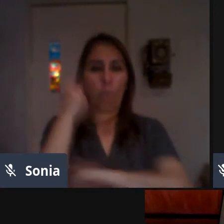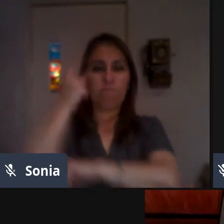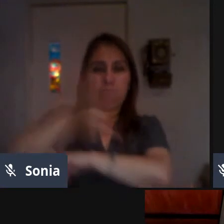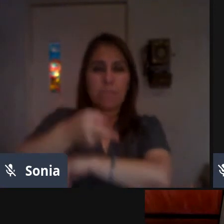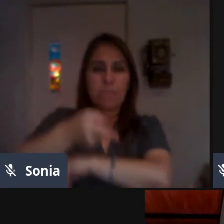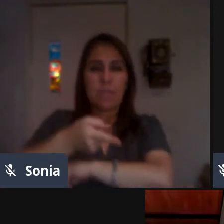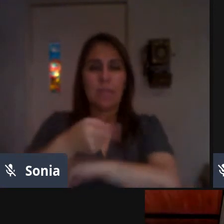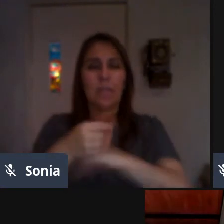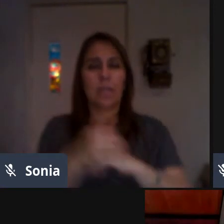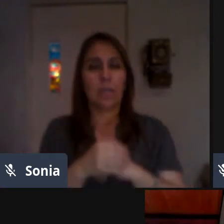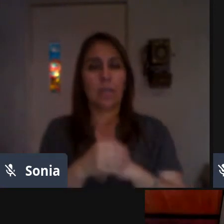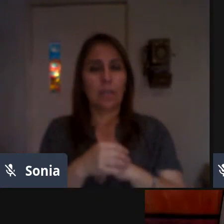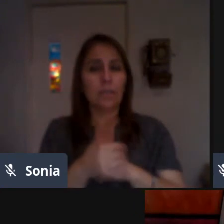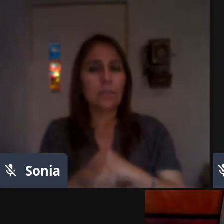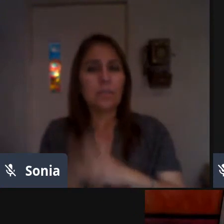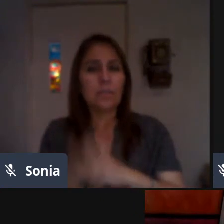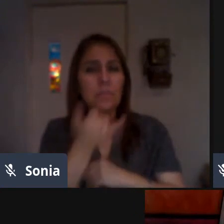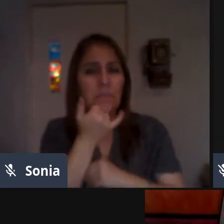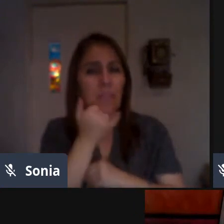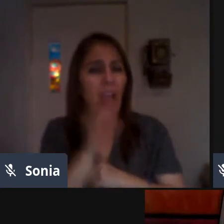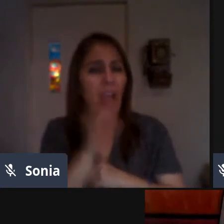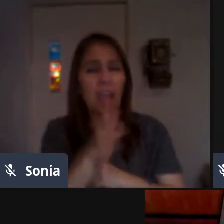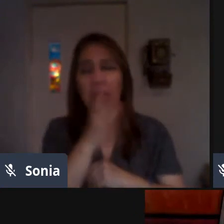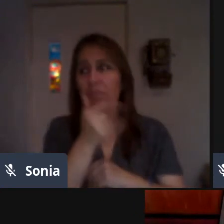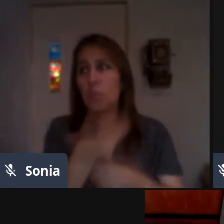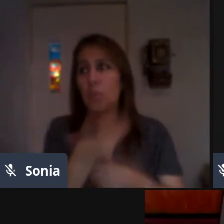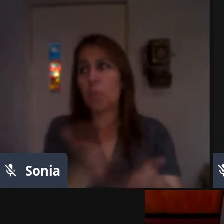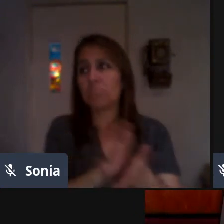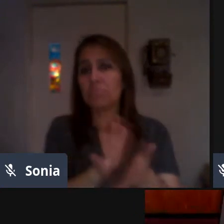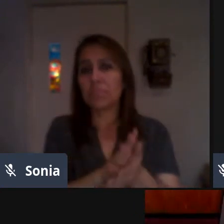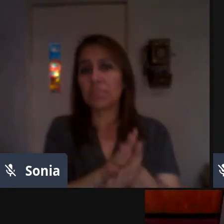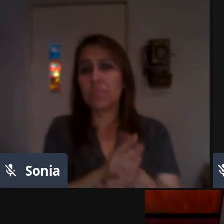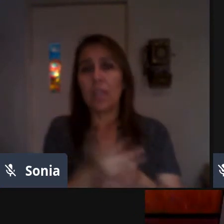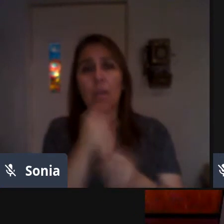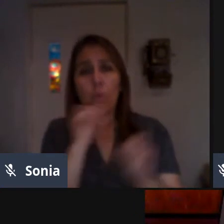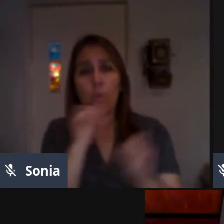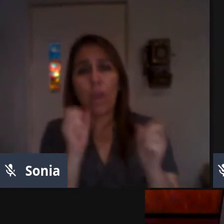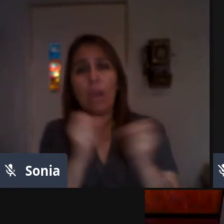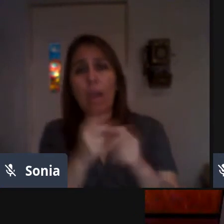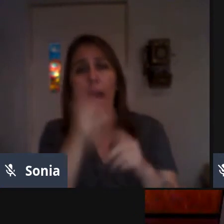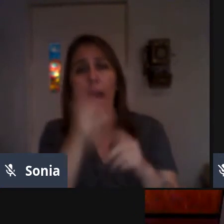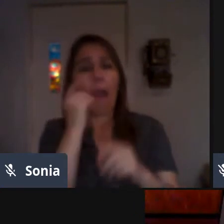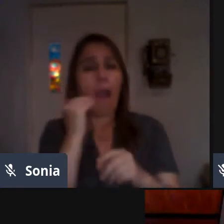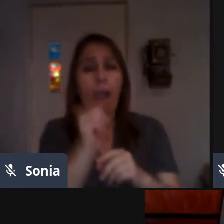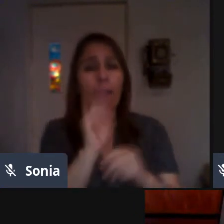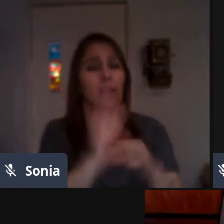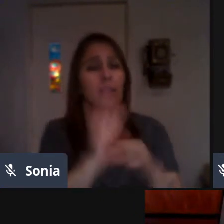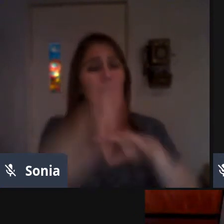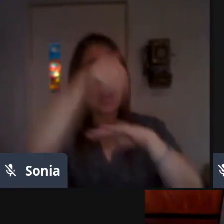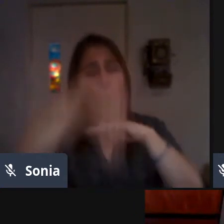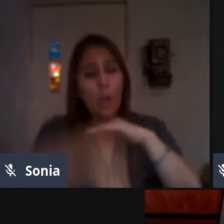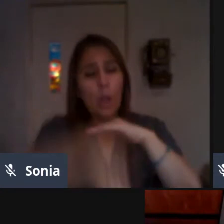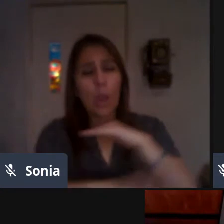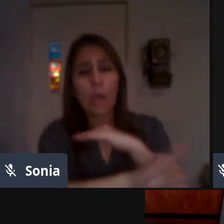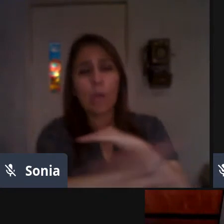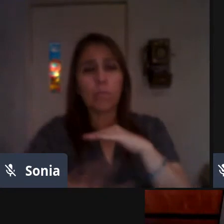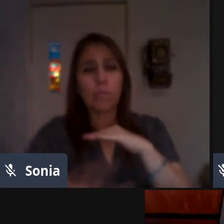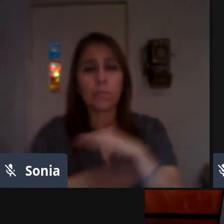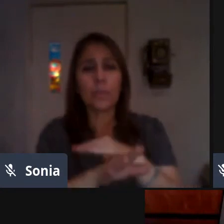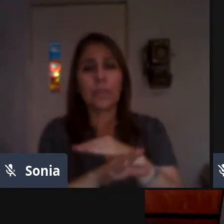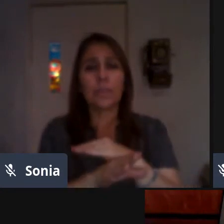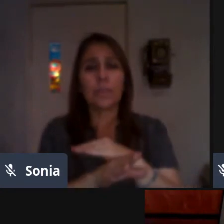jugando un poco de que allí hay una víctima que se encuentra en un barranco hay una revictimización de